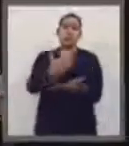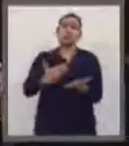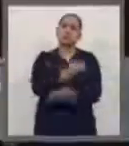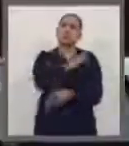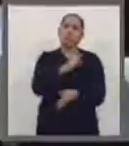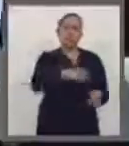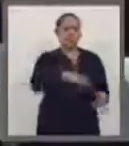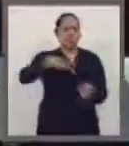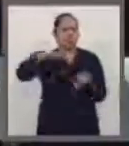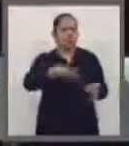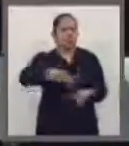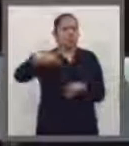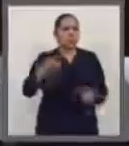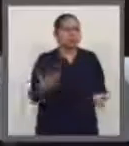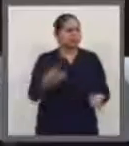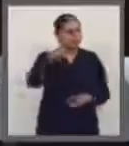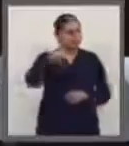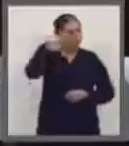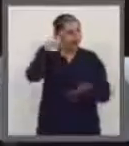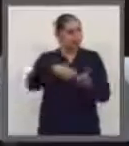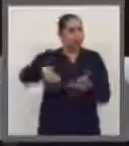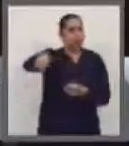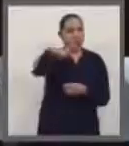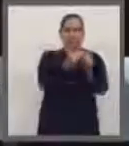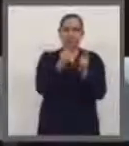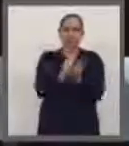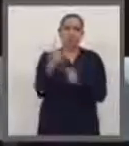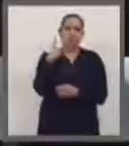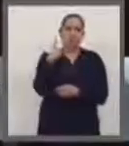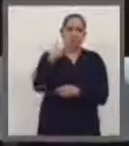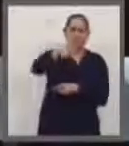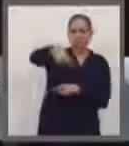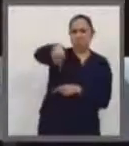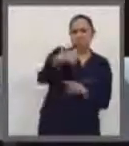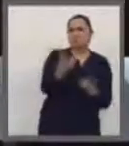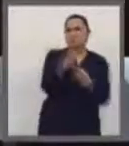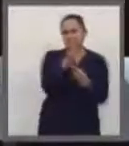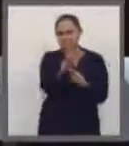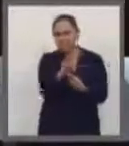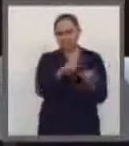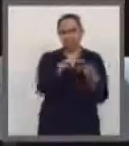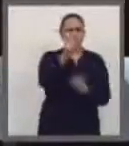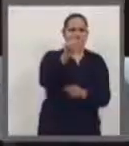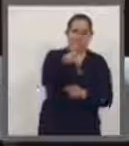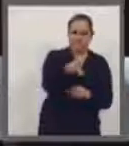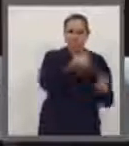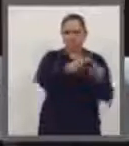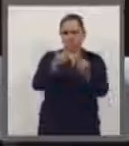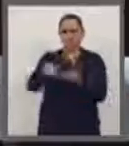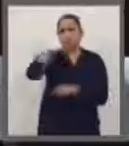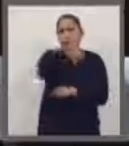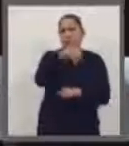ustedes como pri como pan que votaron a favor la reforma energética ver que hay menos producción